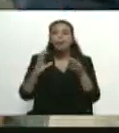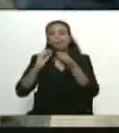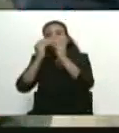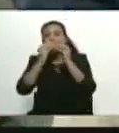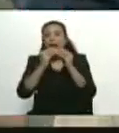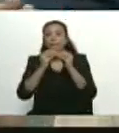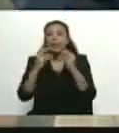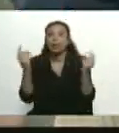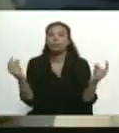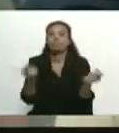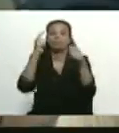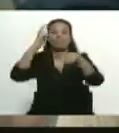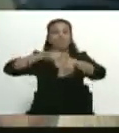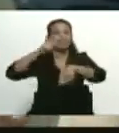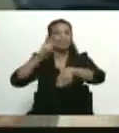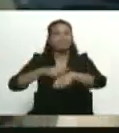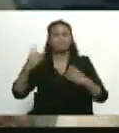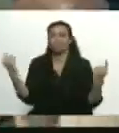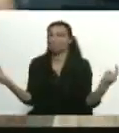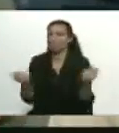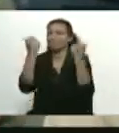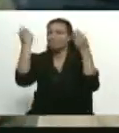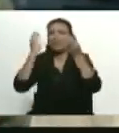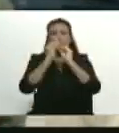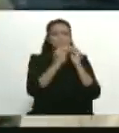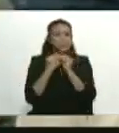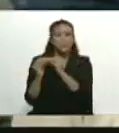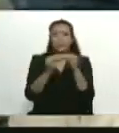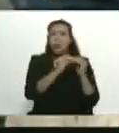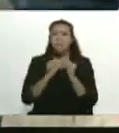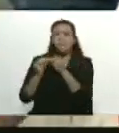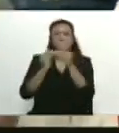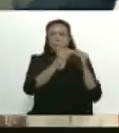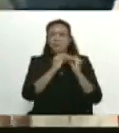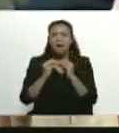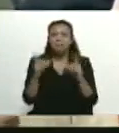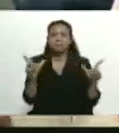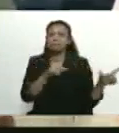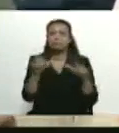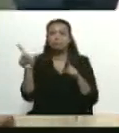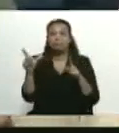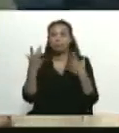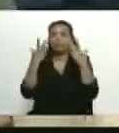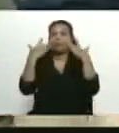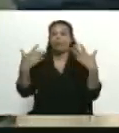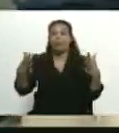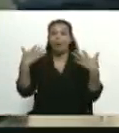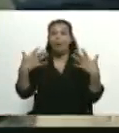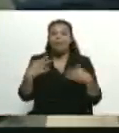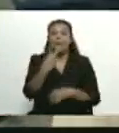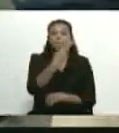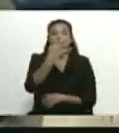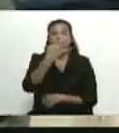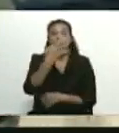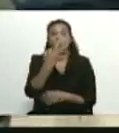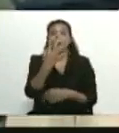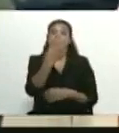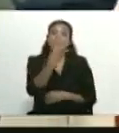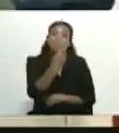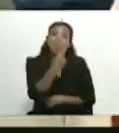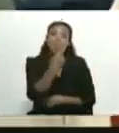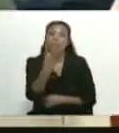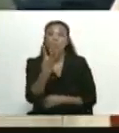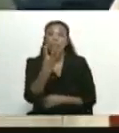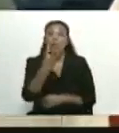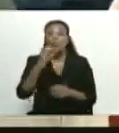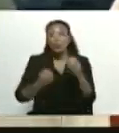en récord, en tiempo récord. Récord bueno, Guinness, como usted le dice. Mire, el 24, me acuerdo yo, el